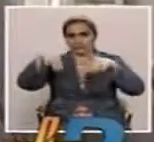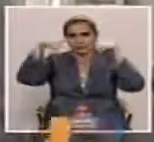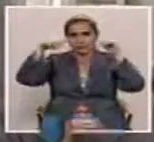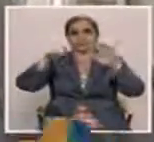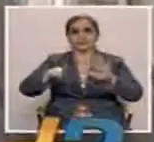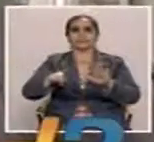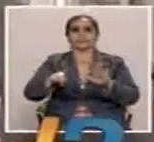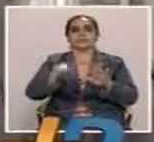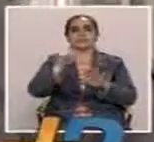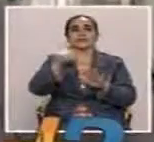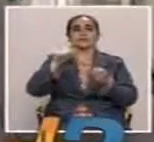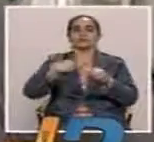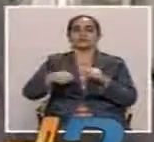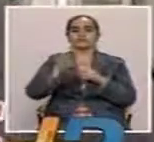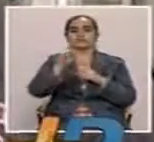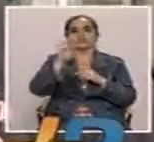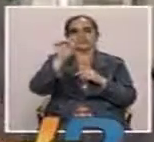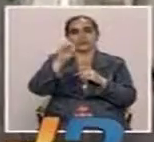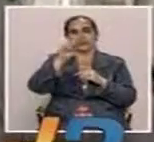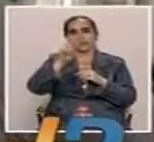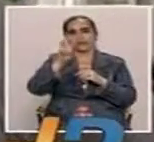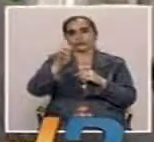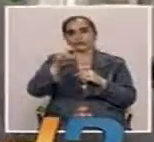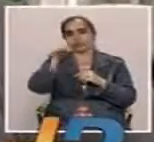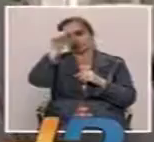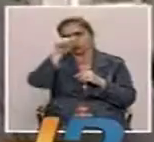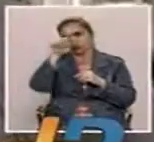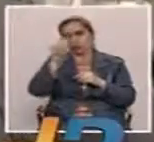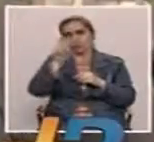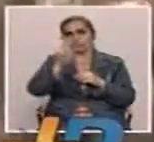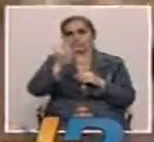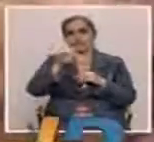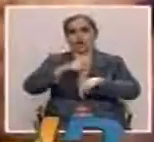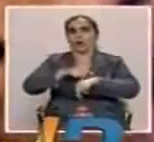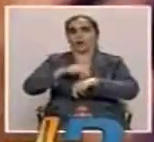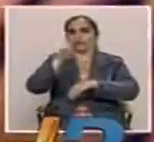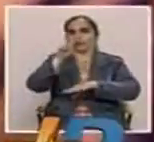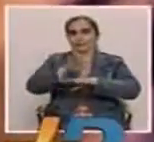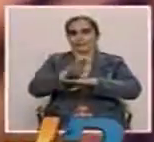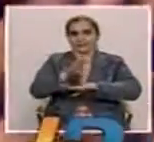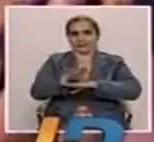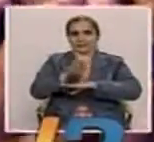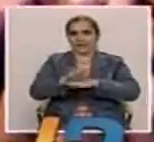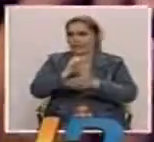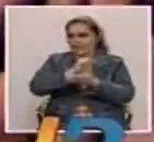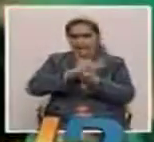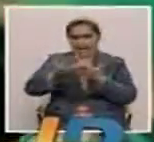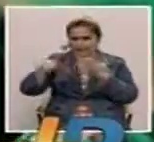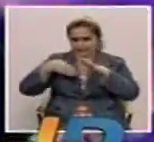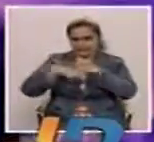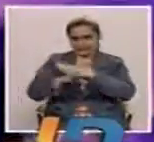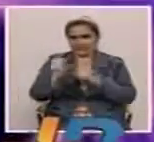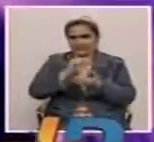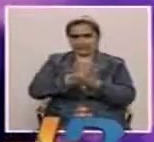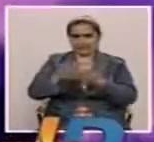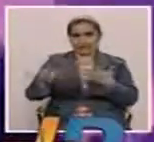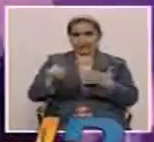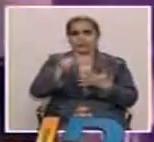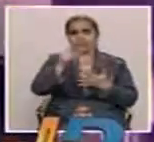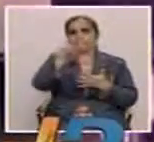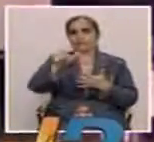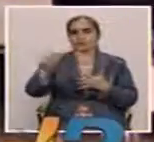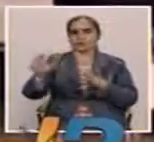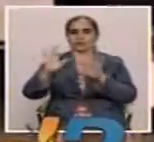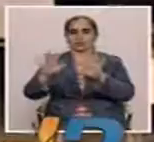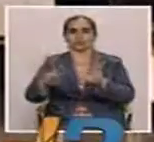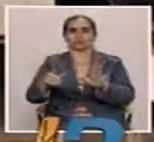Los Cristales este sábado 28, este domingo 29, a partir de las 2 de la tarde, entrada libre. Shows en vivo de